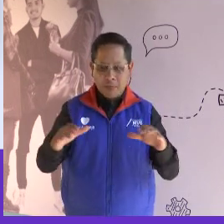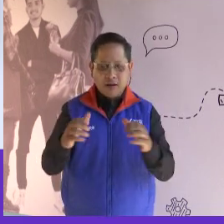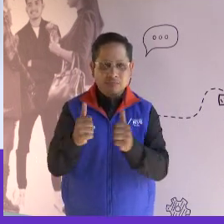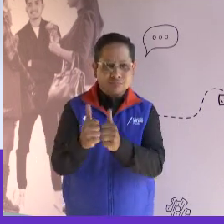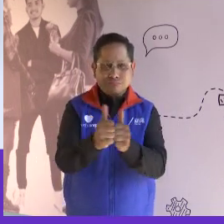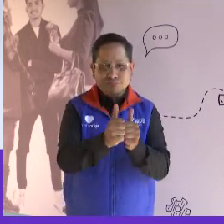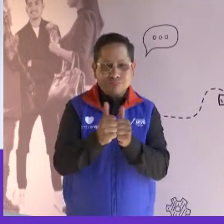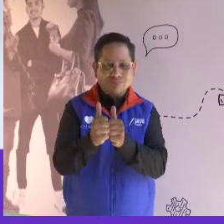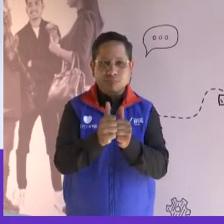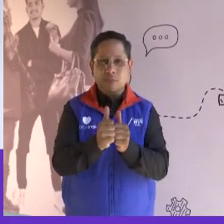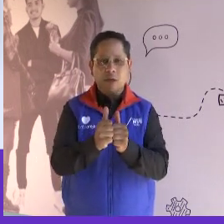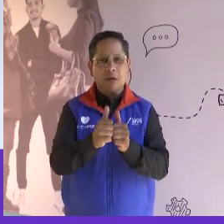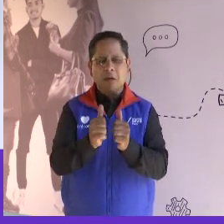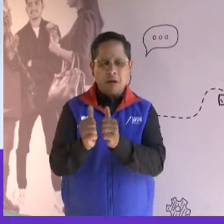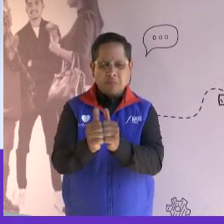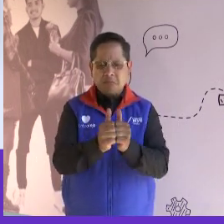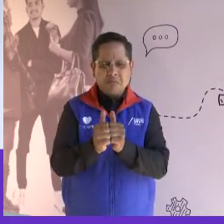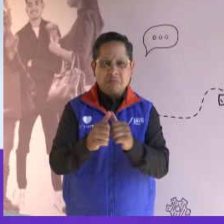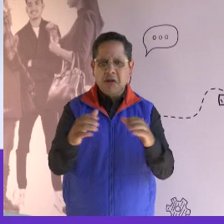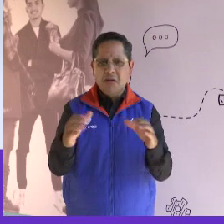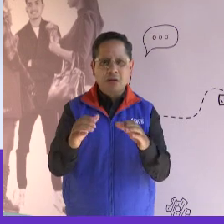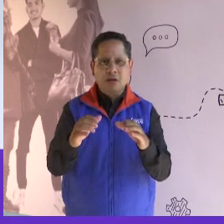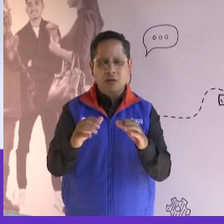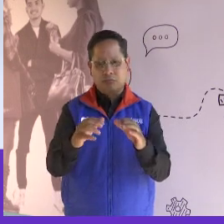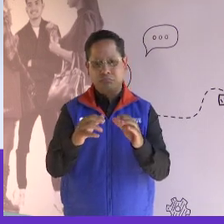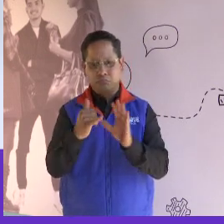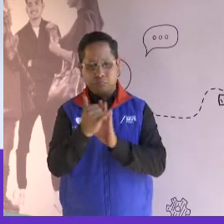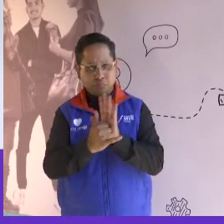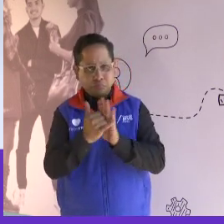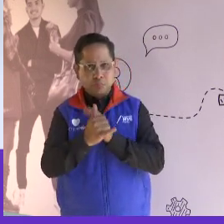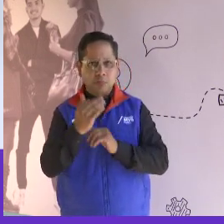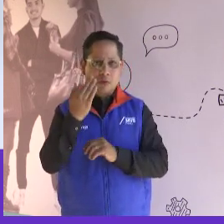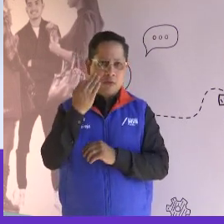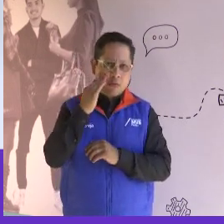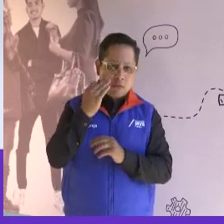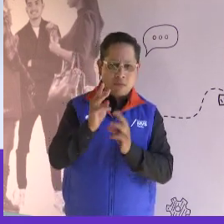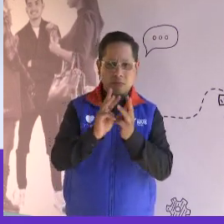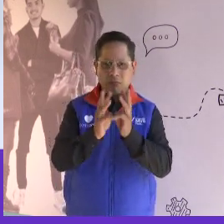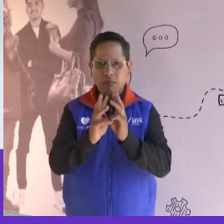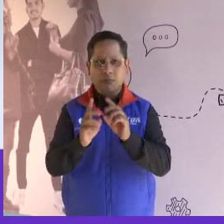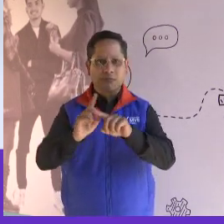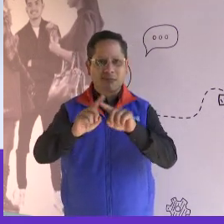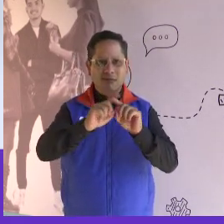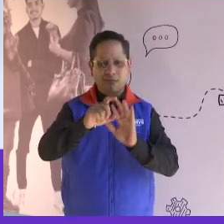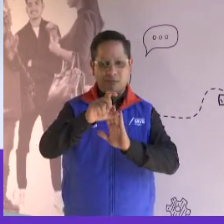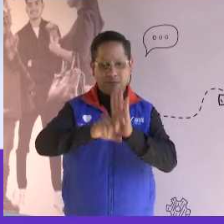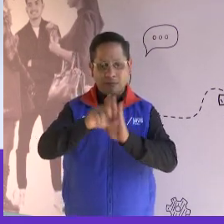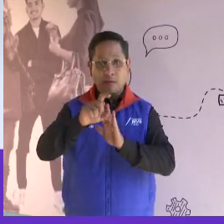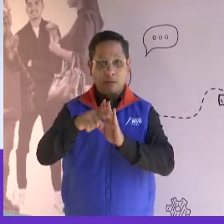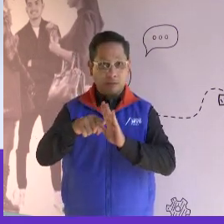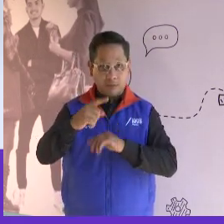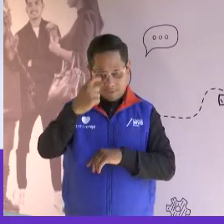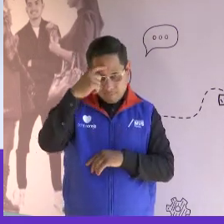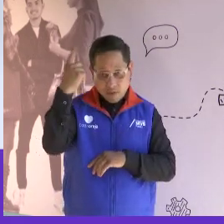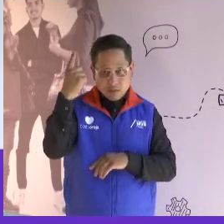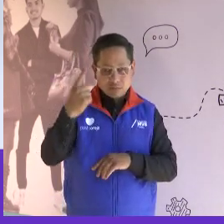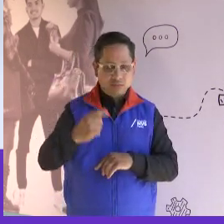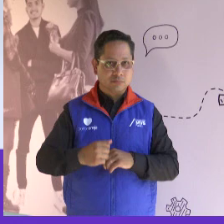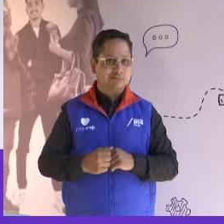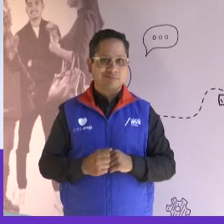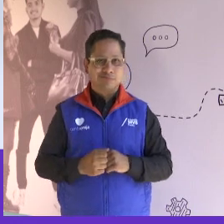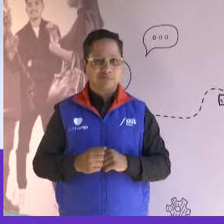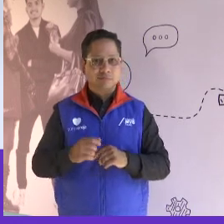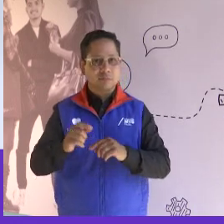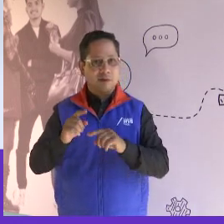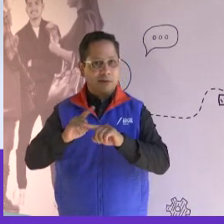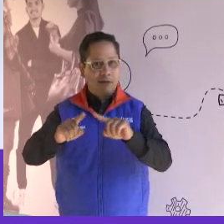colaborativo y las redes siempre tiene que ver con una complejidad y es un campo espinoso. No es algo sencillo, es algo que tiene que ver